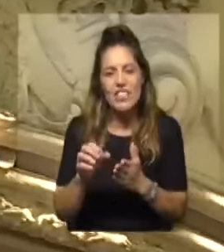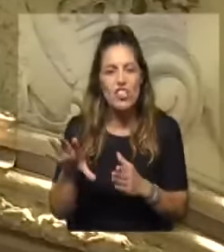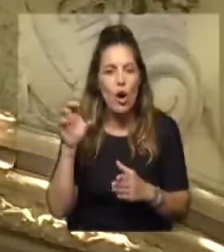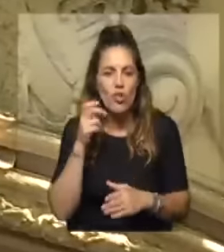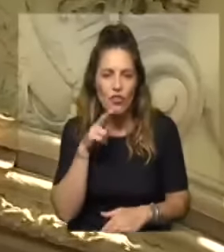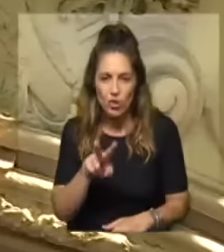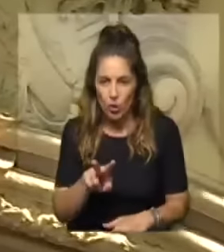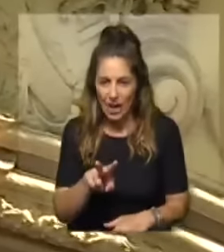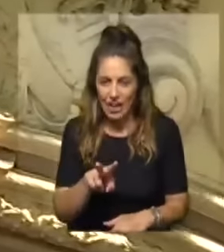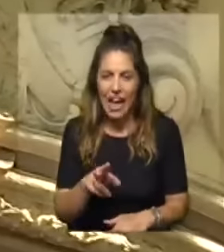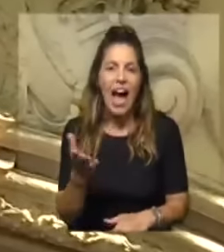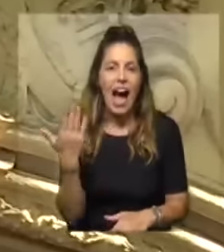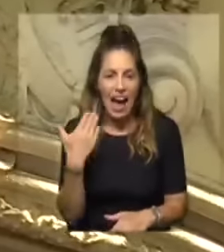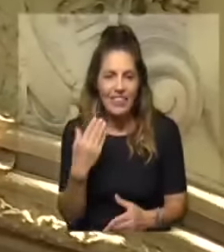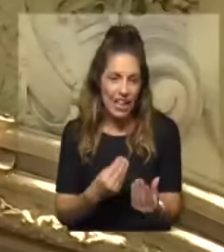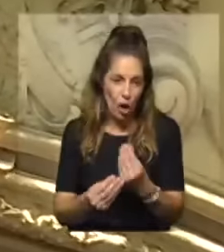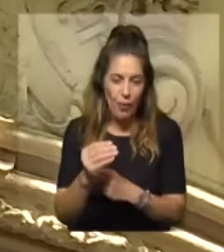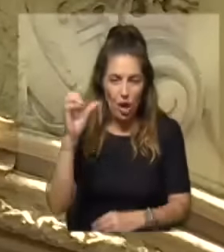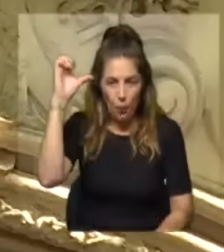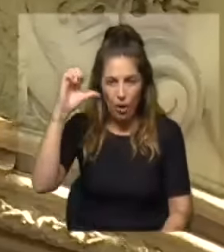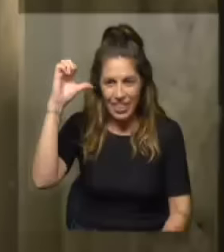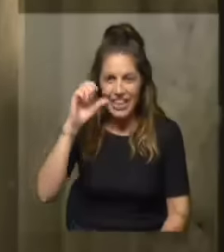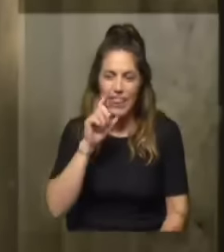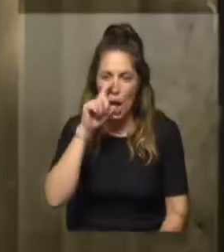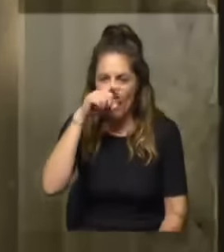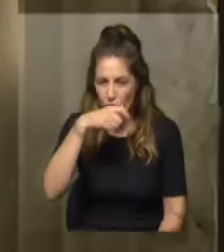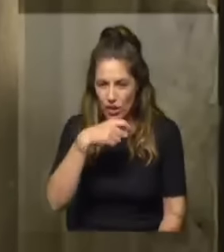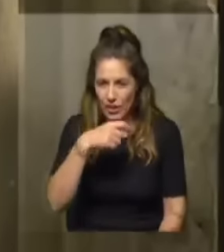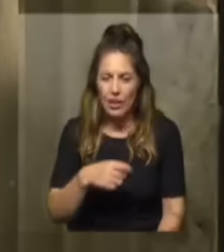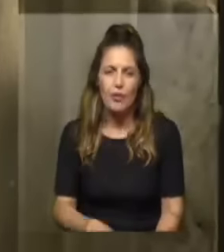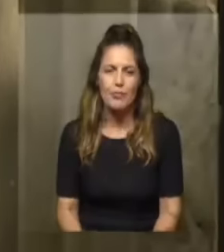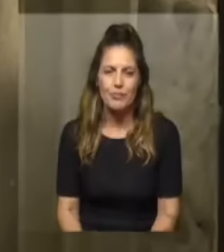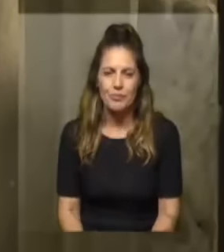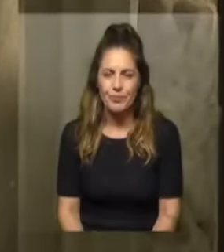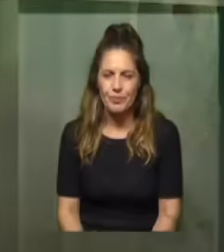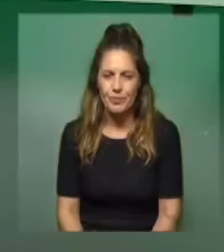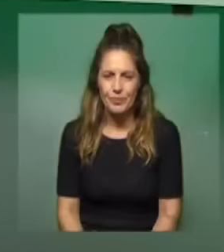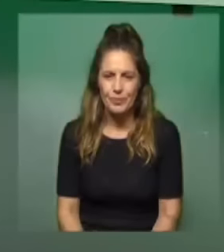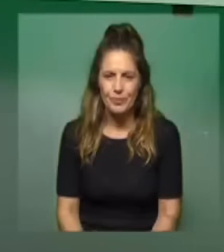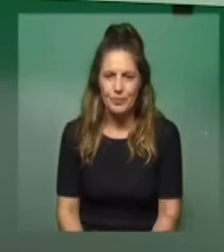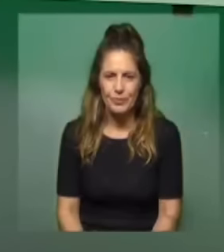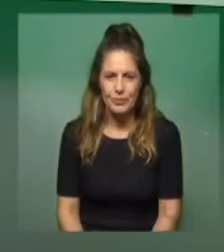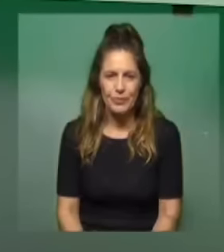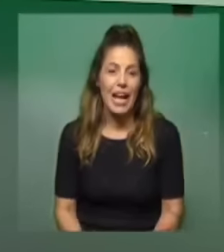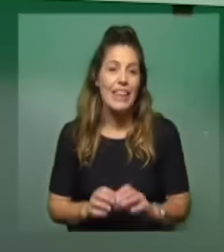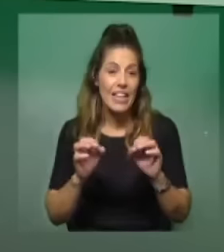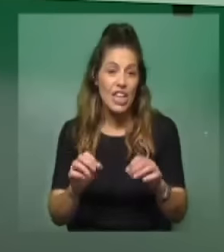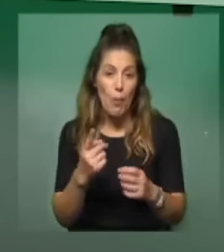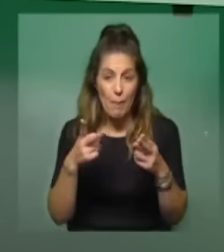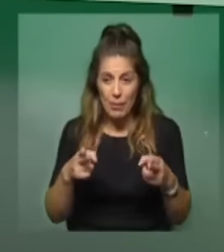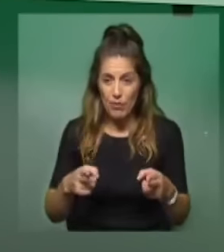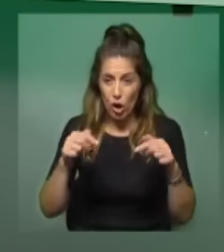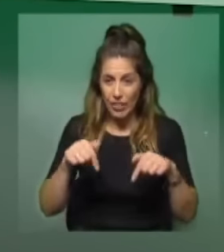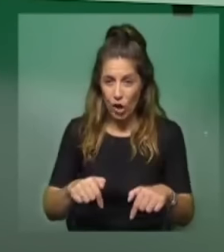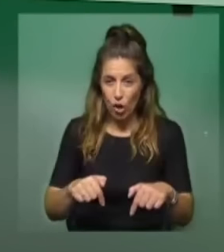osta venía siendo ocupado por el edil de Montevideo Tulio tart y hasta aquí llegamos con el primer bloque de